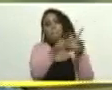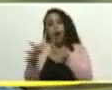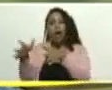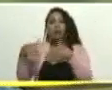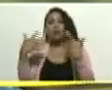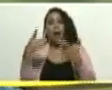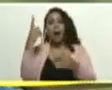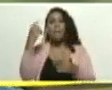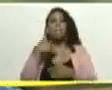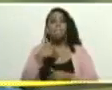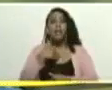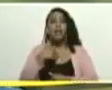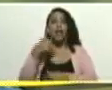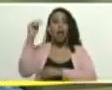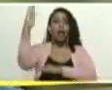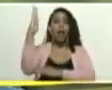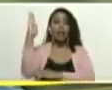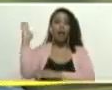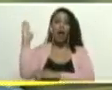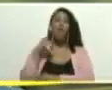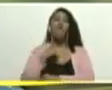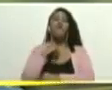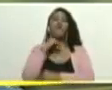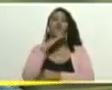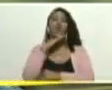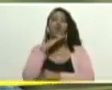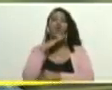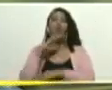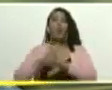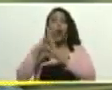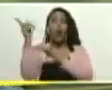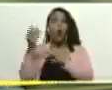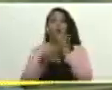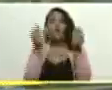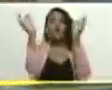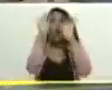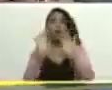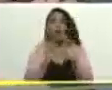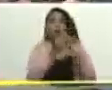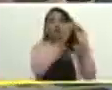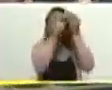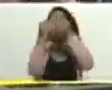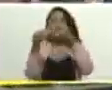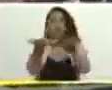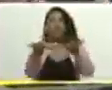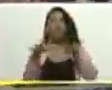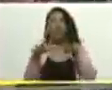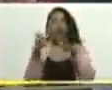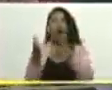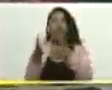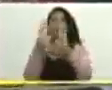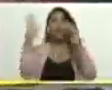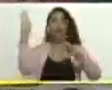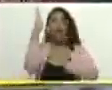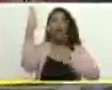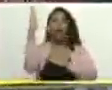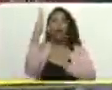plan mi iglesia viene equipado como un método de restauración y embellecimiento de templos iglesia